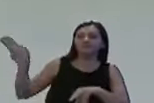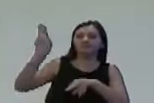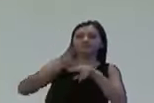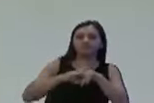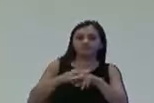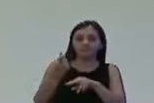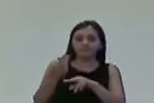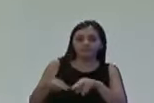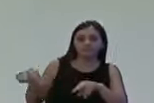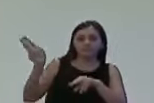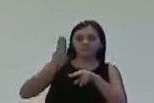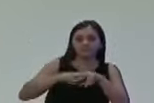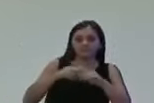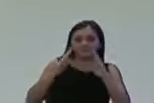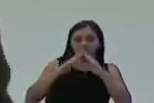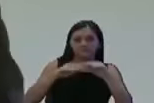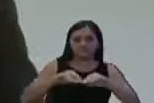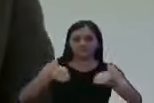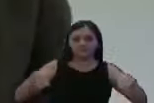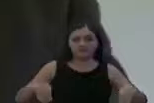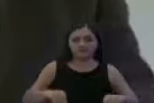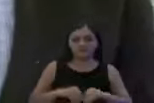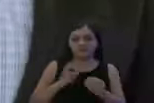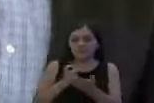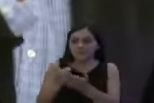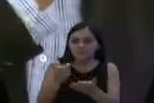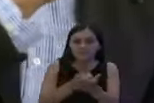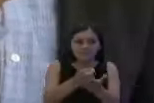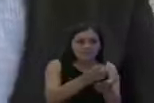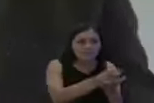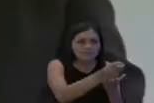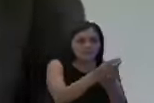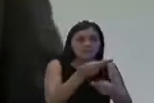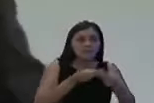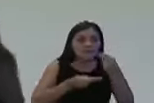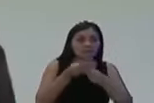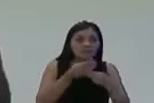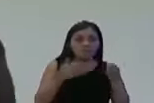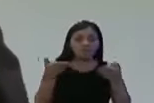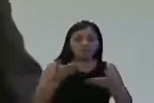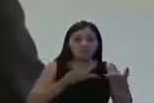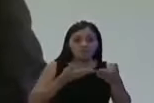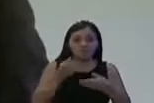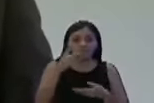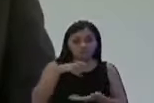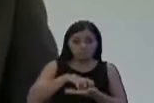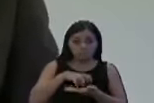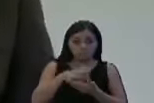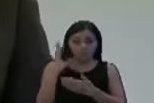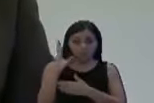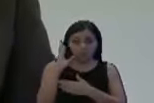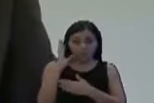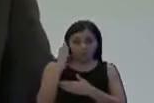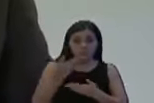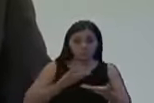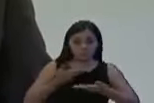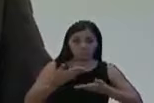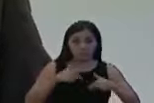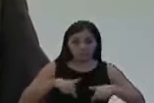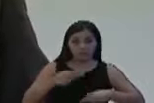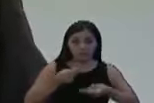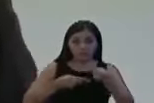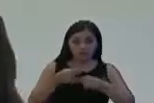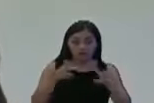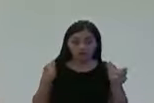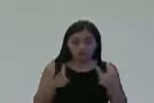tierras y le fueron a hacer creer a los pequeños negocios y tunguragua es una provincia de pequeños negocios